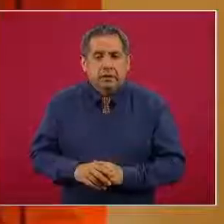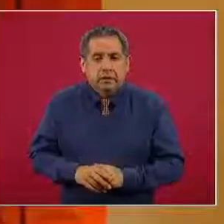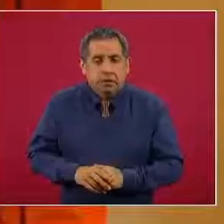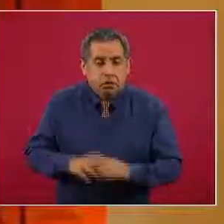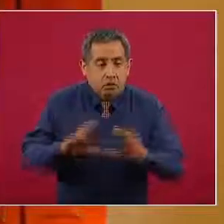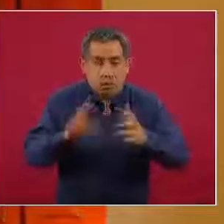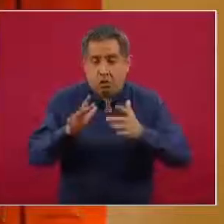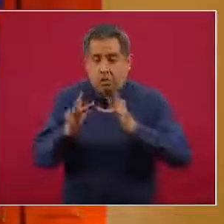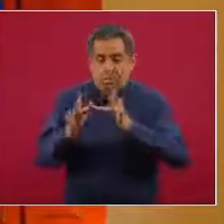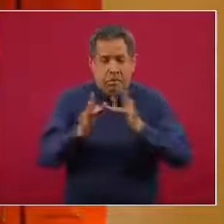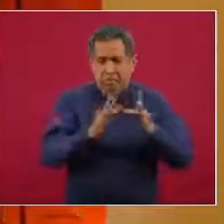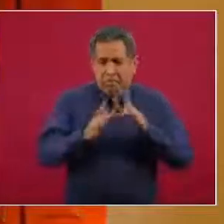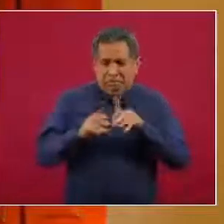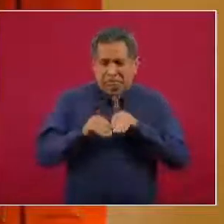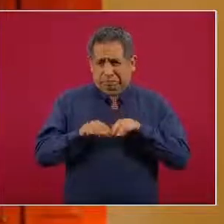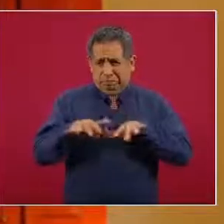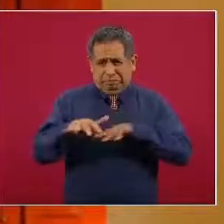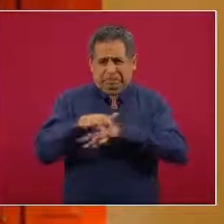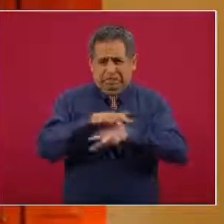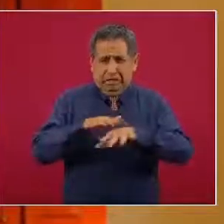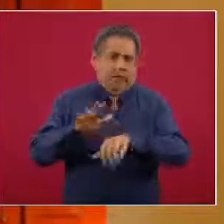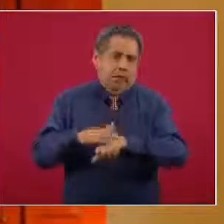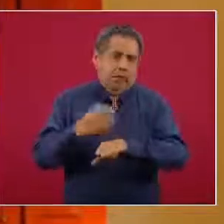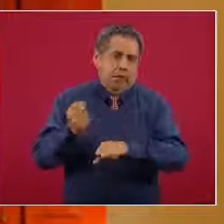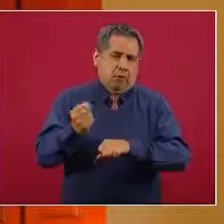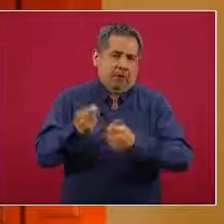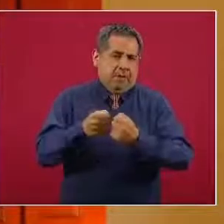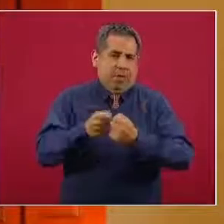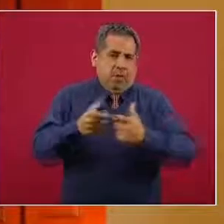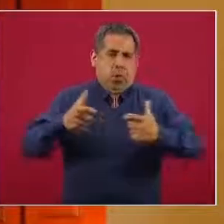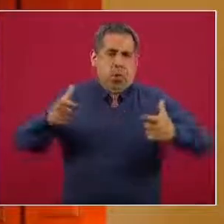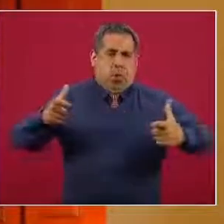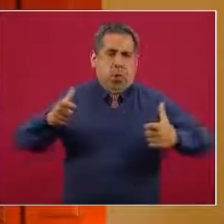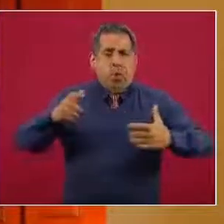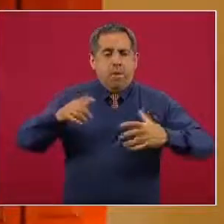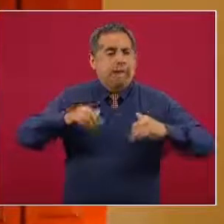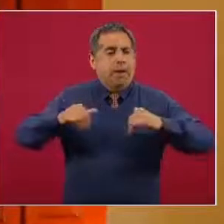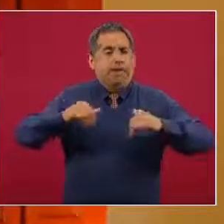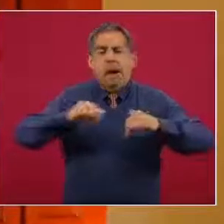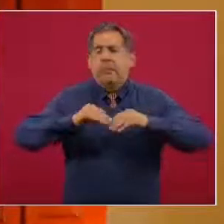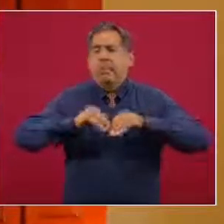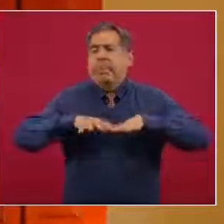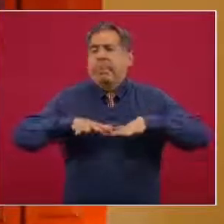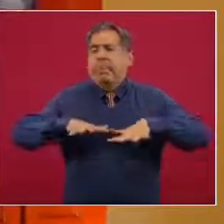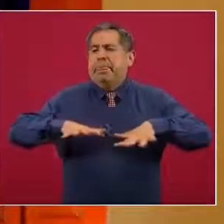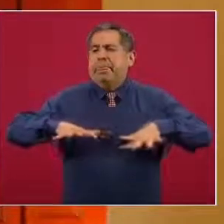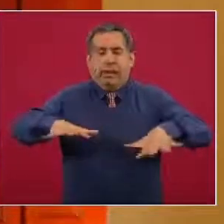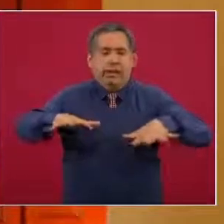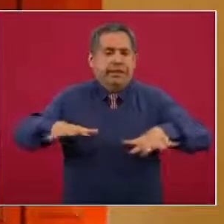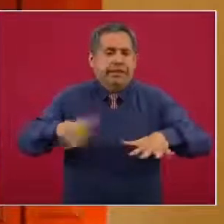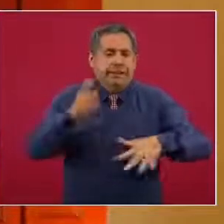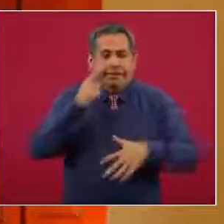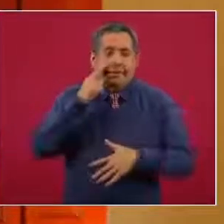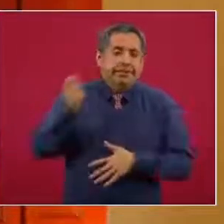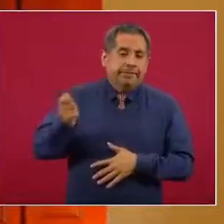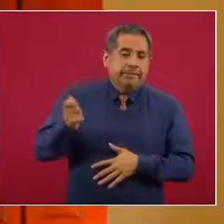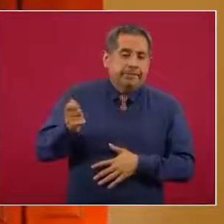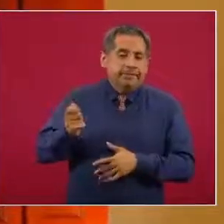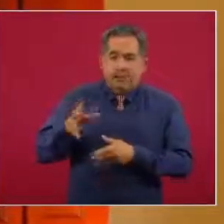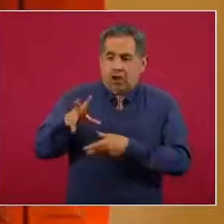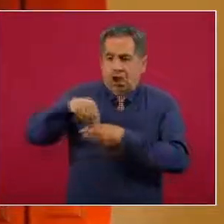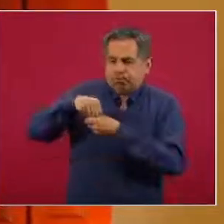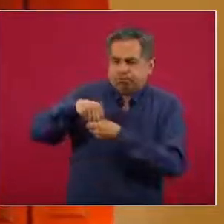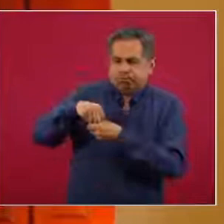transmisión comunitaria es un patrón más intenso de propagación geográfica, territorial, de lo que es conglomerado